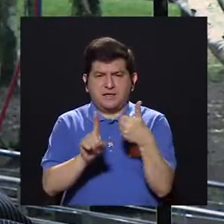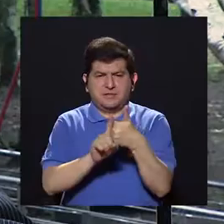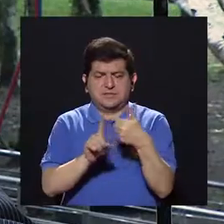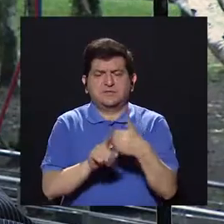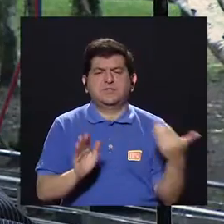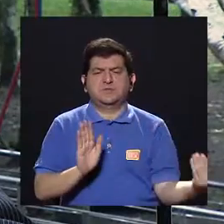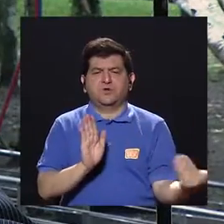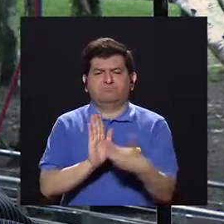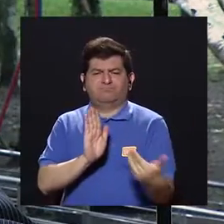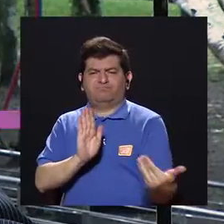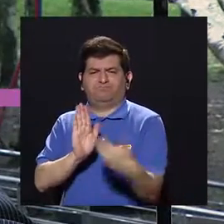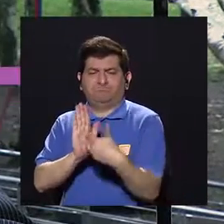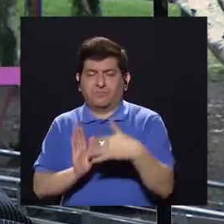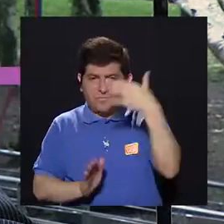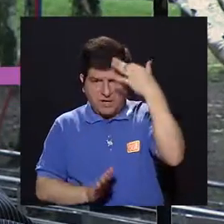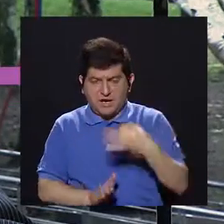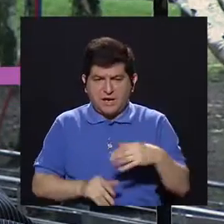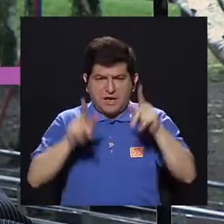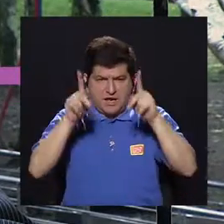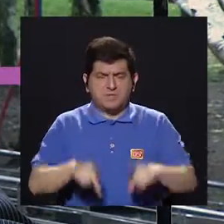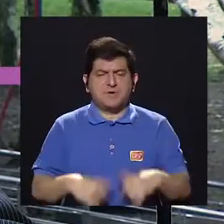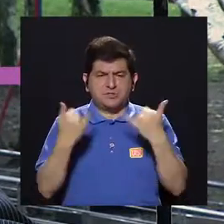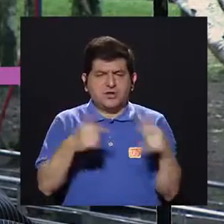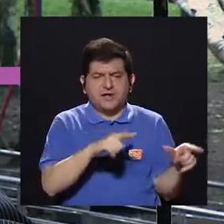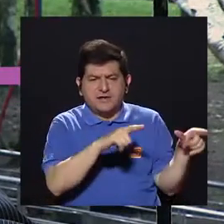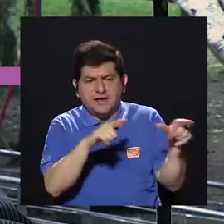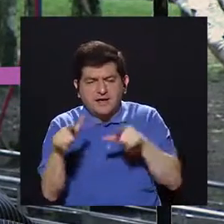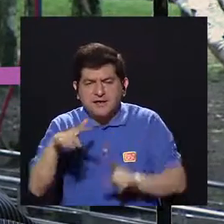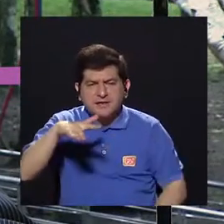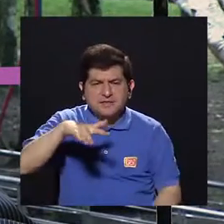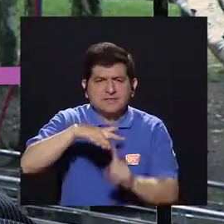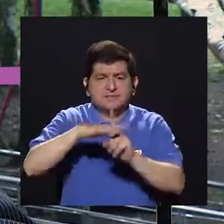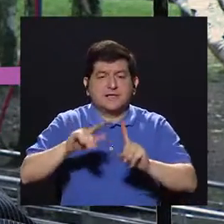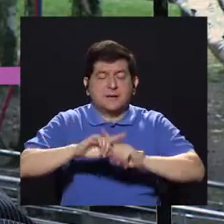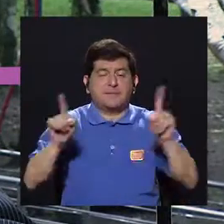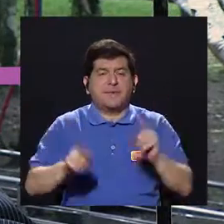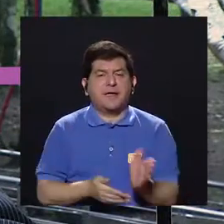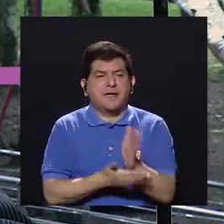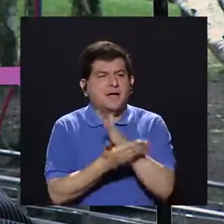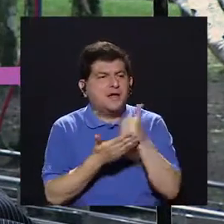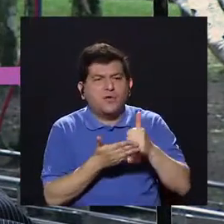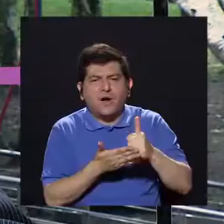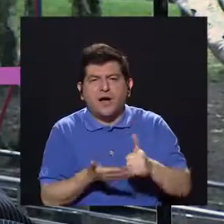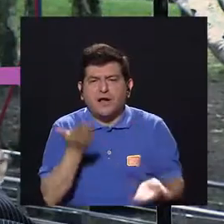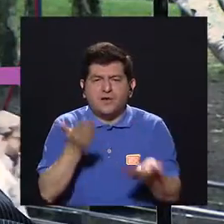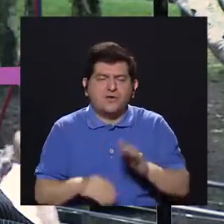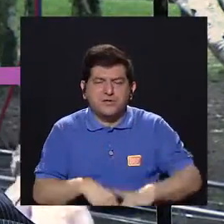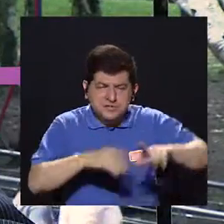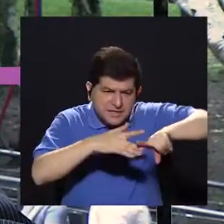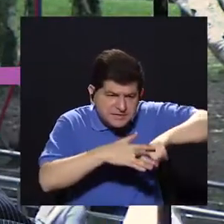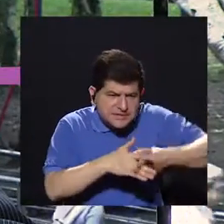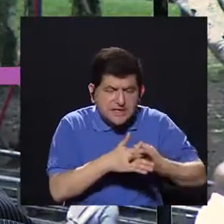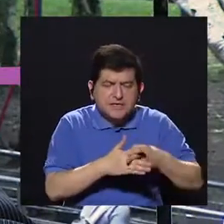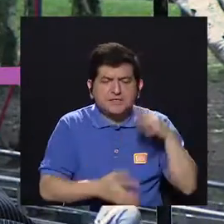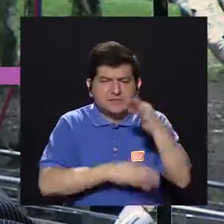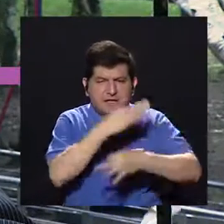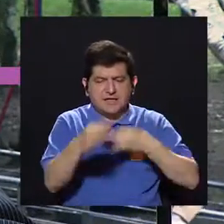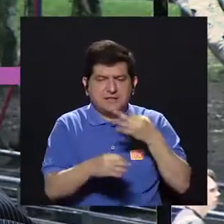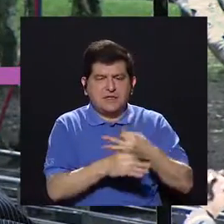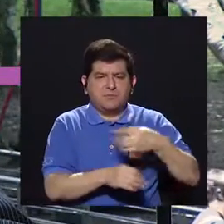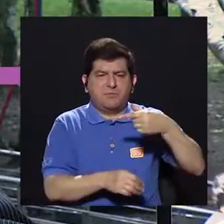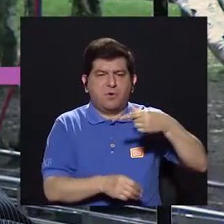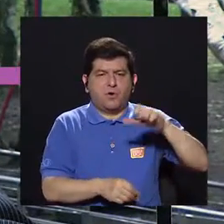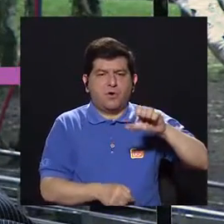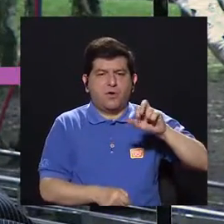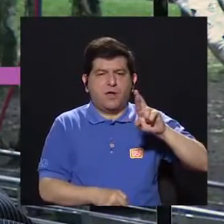mismo. Entonces se cree que la persona nace con una predisposición, pero llega un germen que es una de las posibilidades, altera el